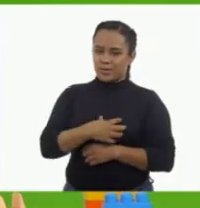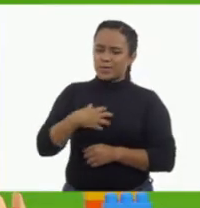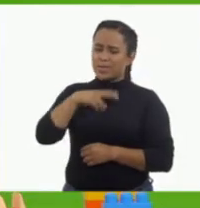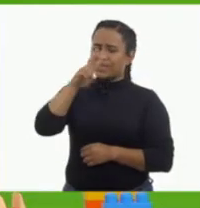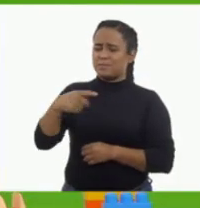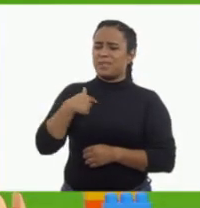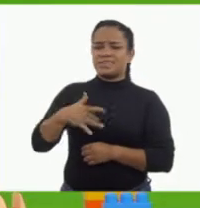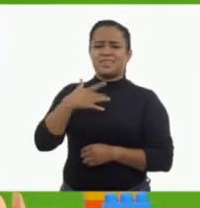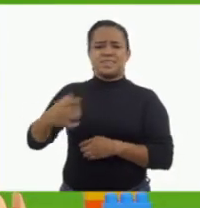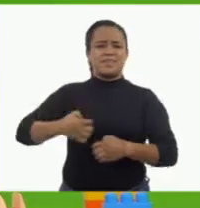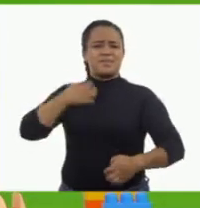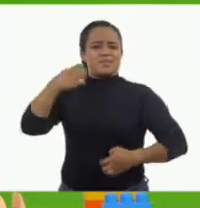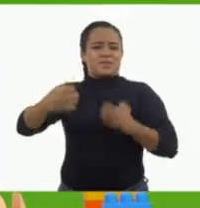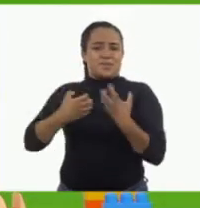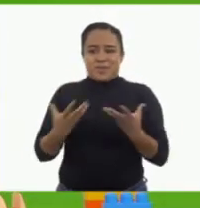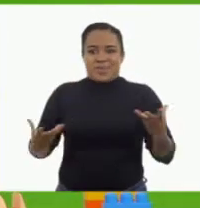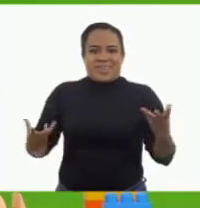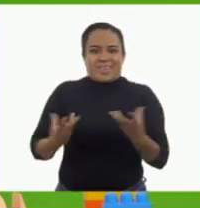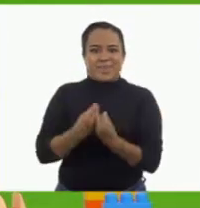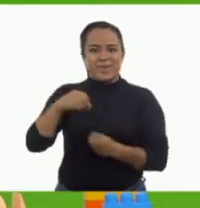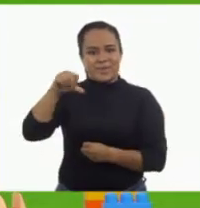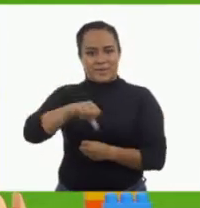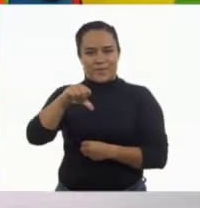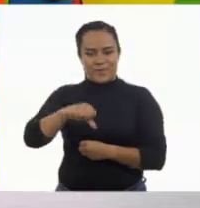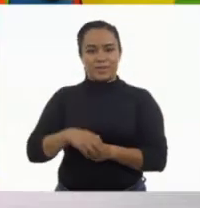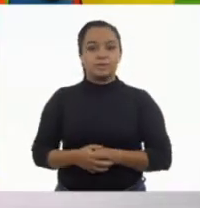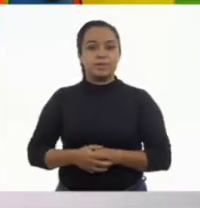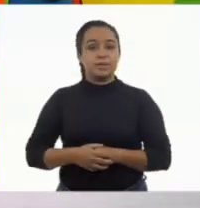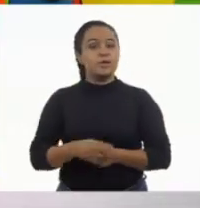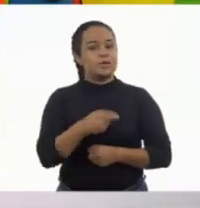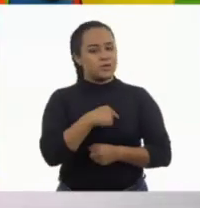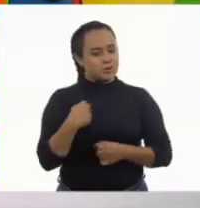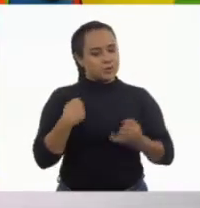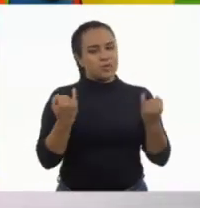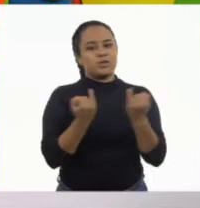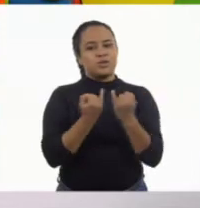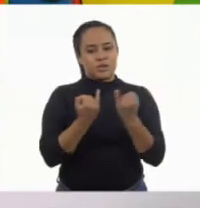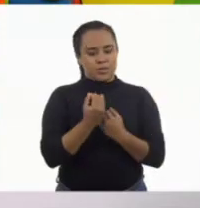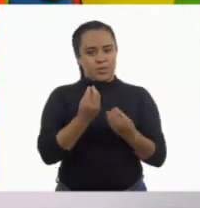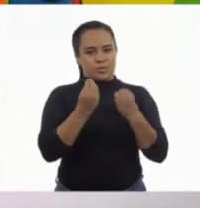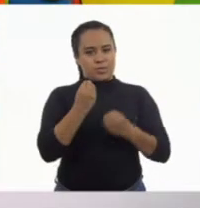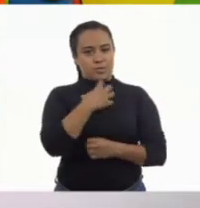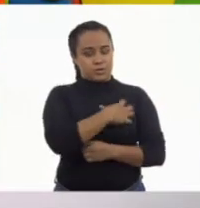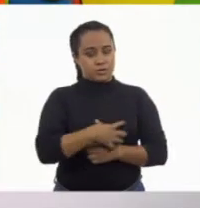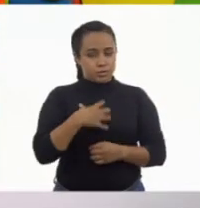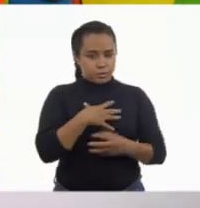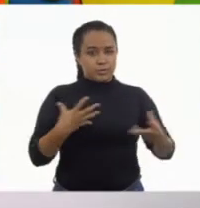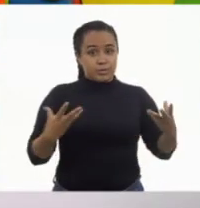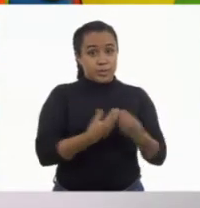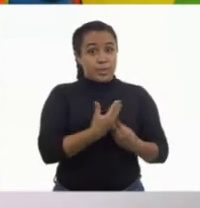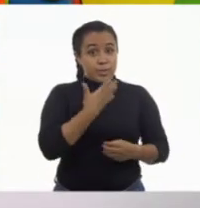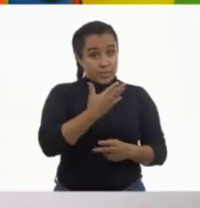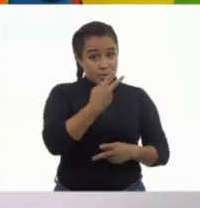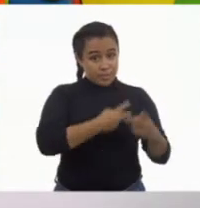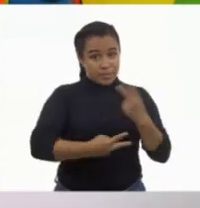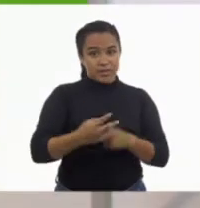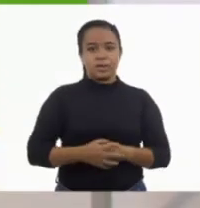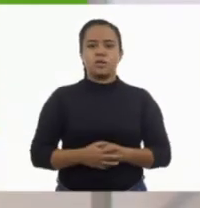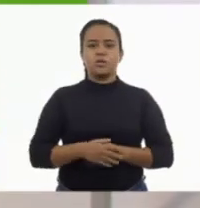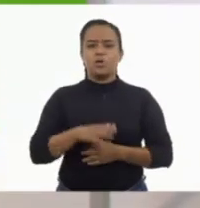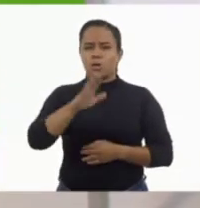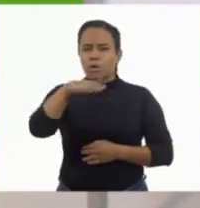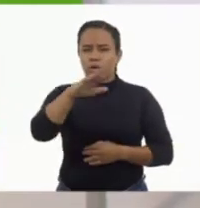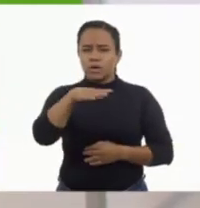muy emocionada de poder estar aquí el día de hoy. Nosotros también estamos muy contentos de tenerte. Bienvenida.